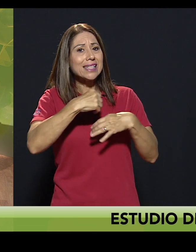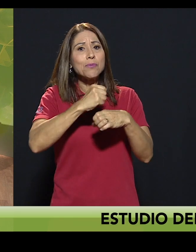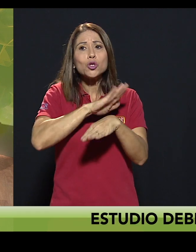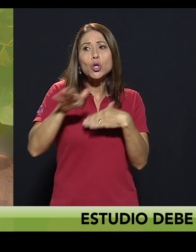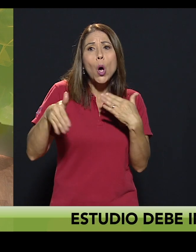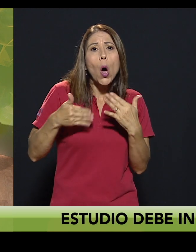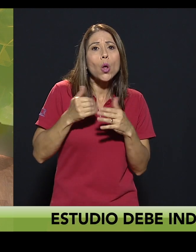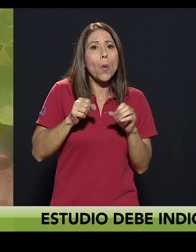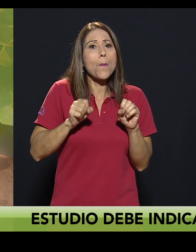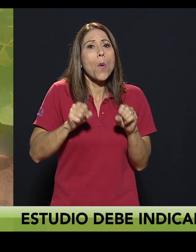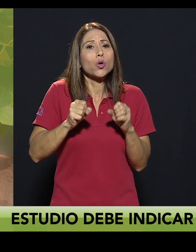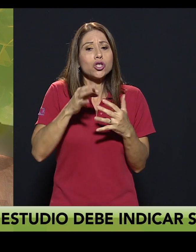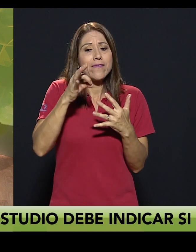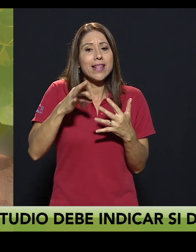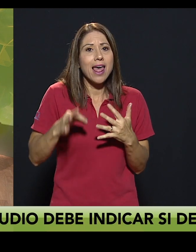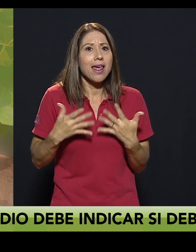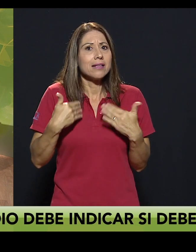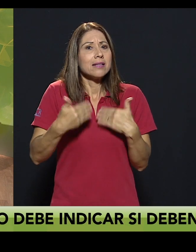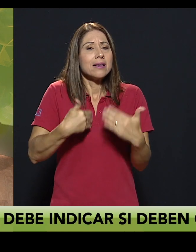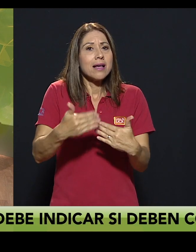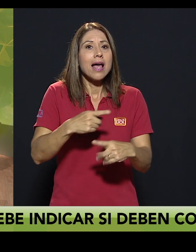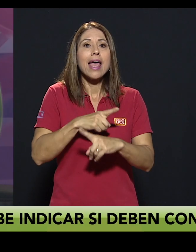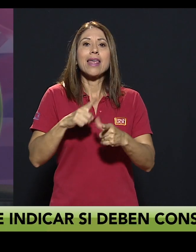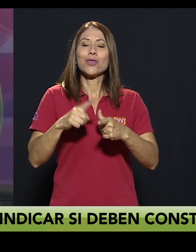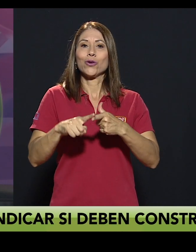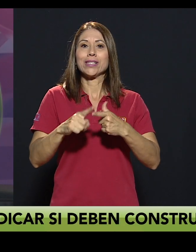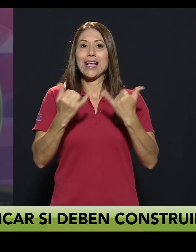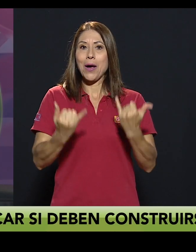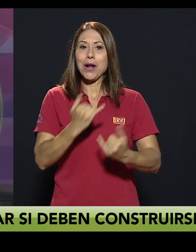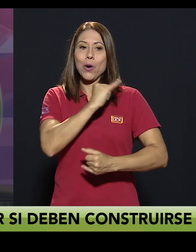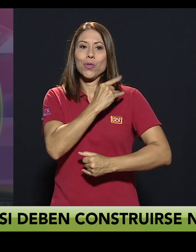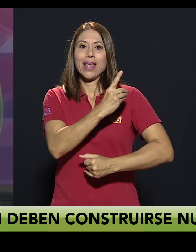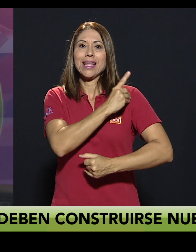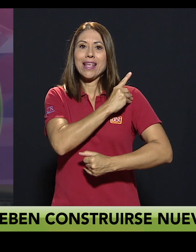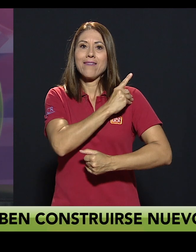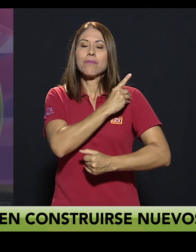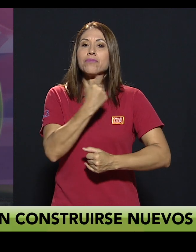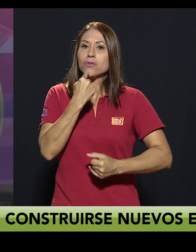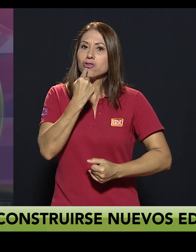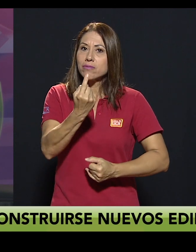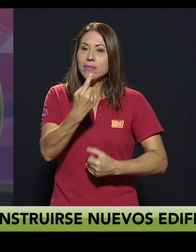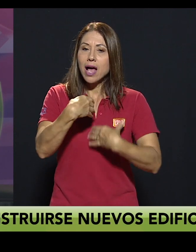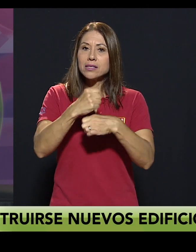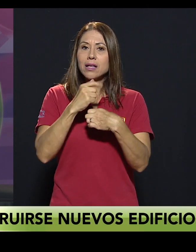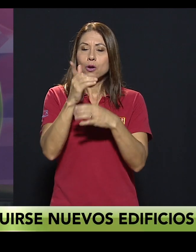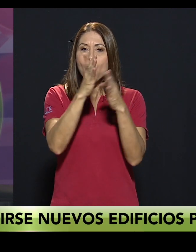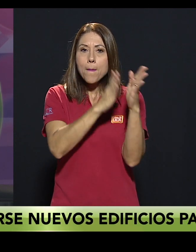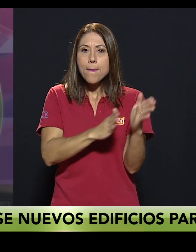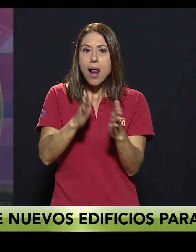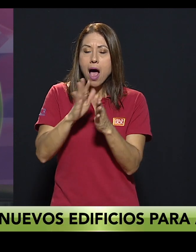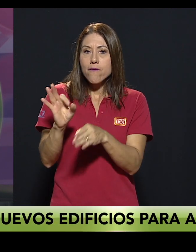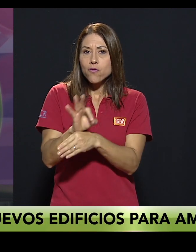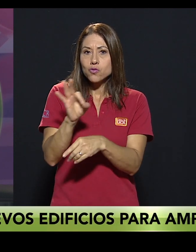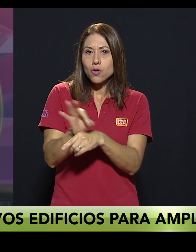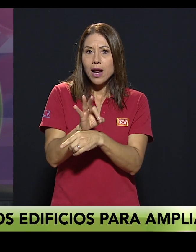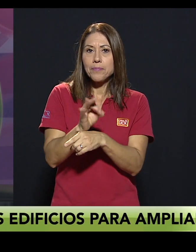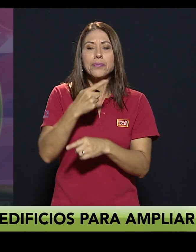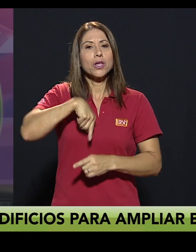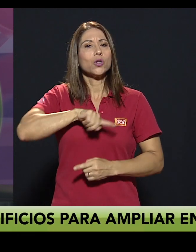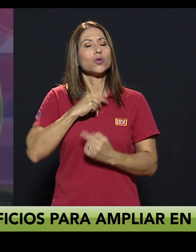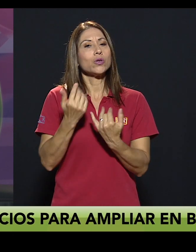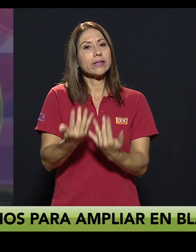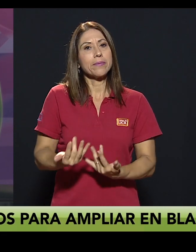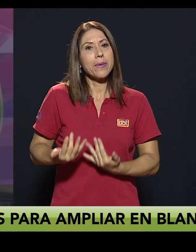Entonces, la Junta Directiva instruyó a hacer un plan funcional, ¿verdad? Y lo que estamos esperando